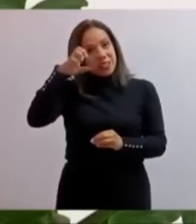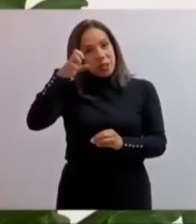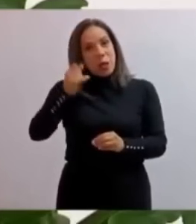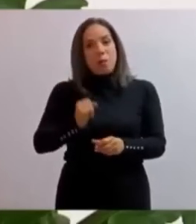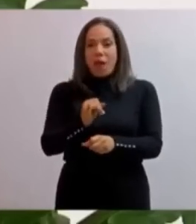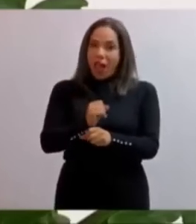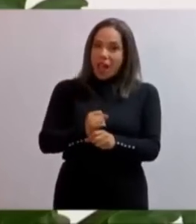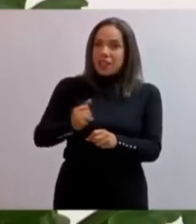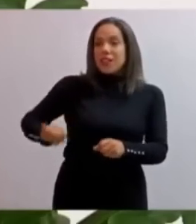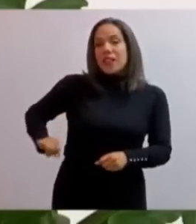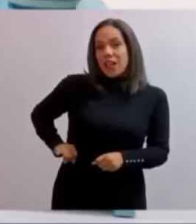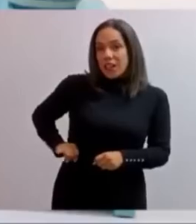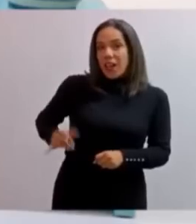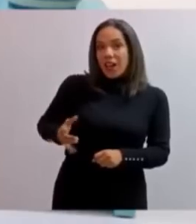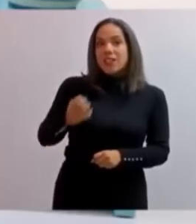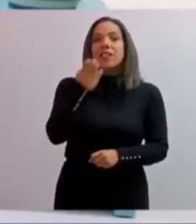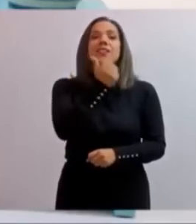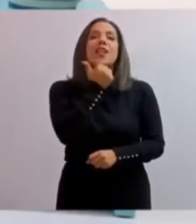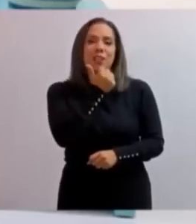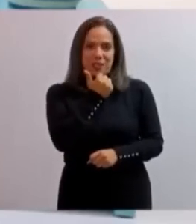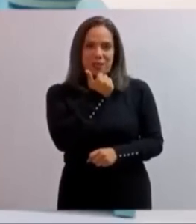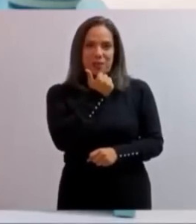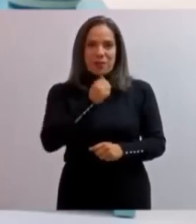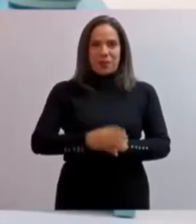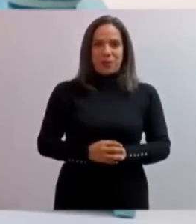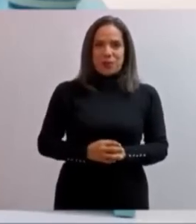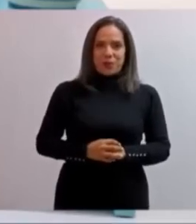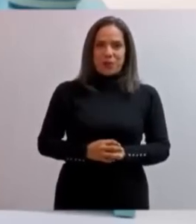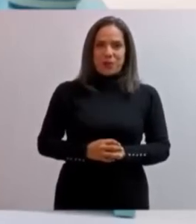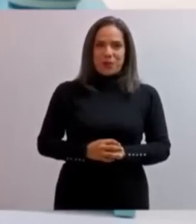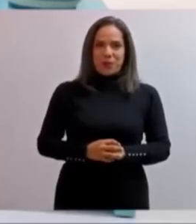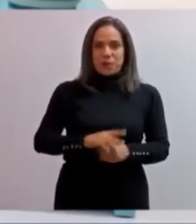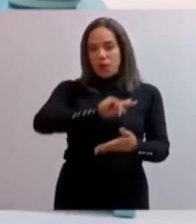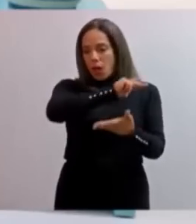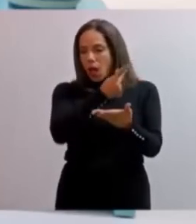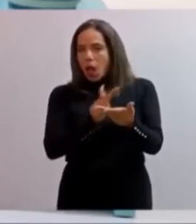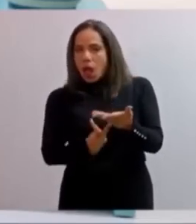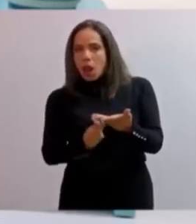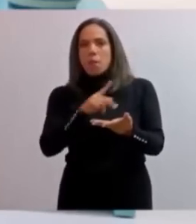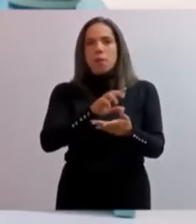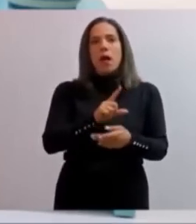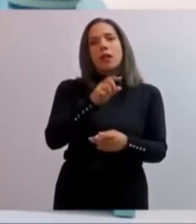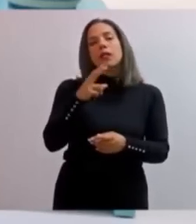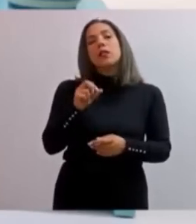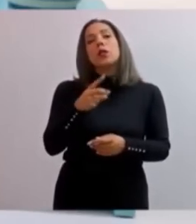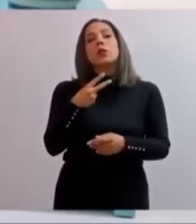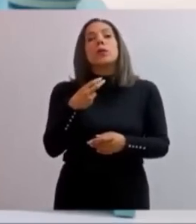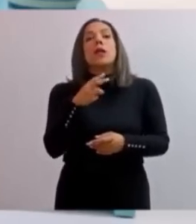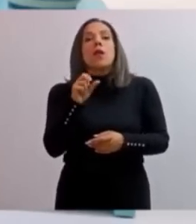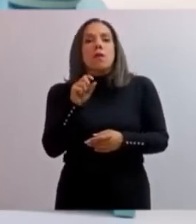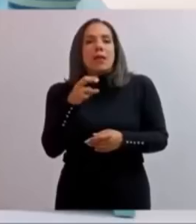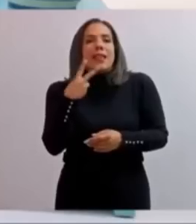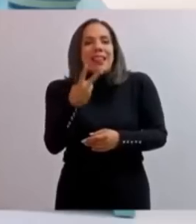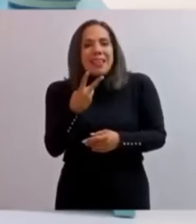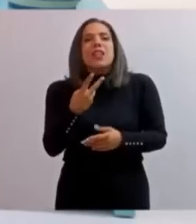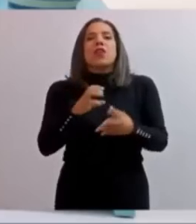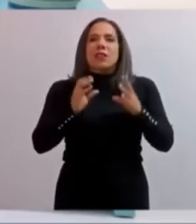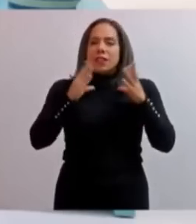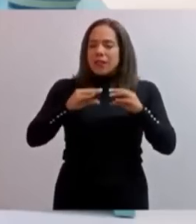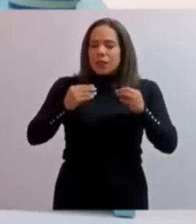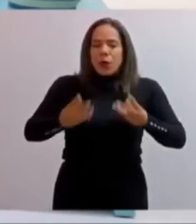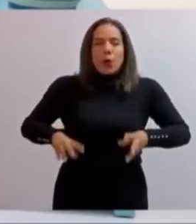intereses de sus estudiantes. El Plan de Estudio 2022, al ser un currículo dialógico, abierto,